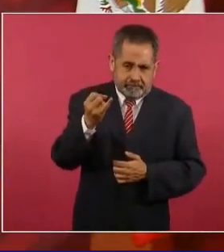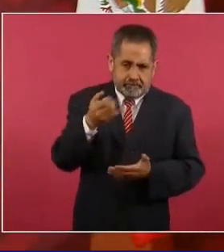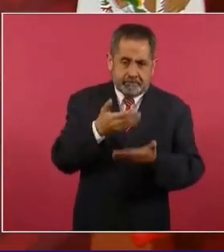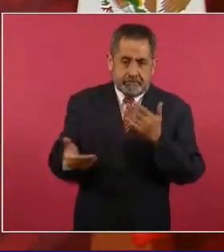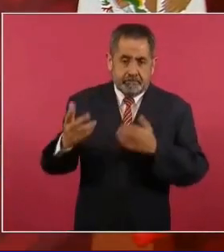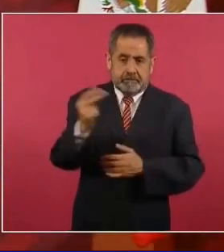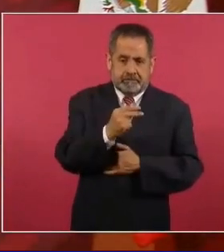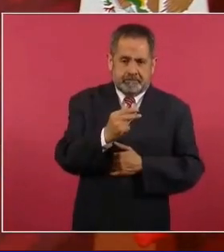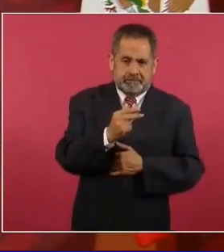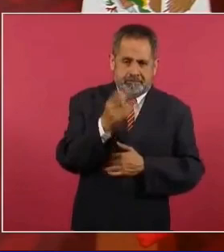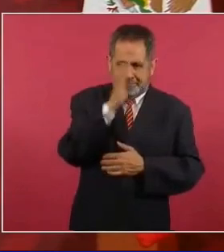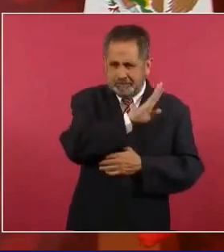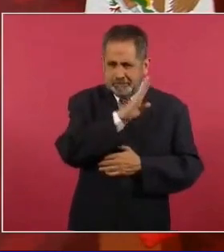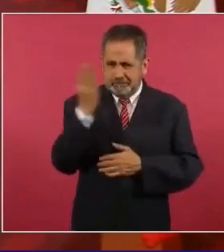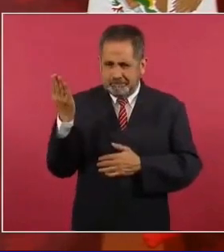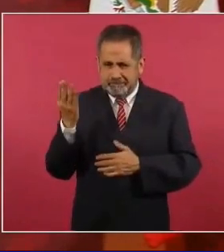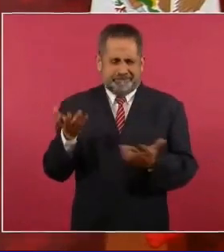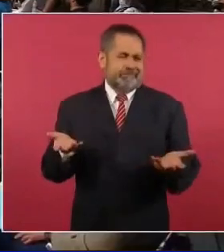tienes